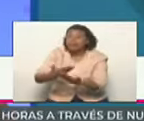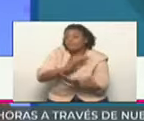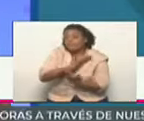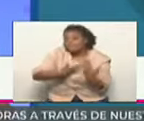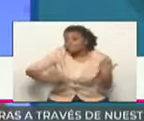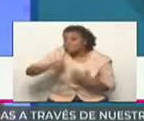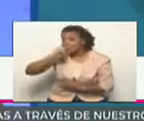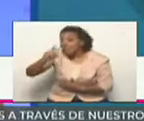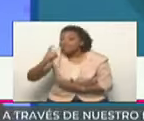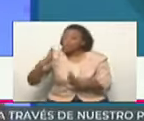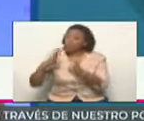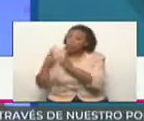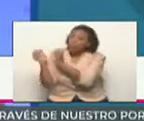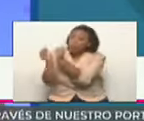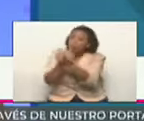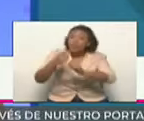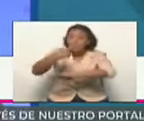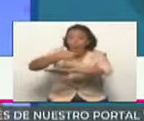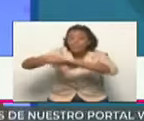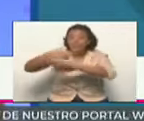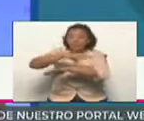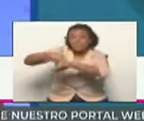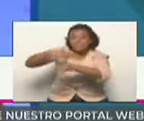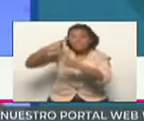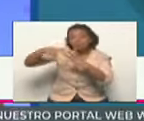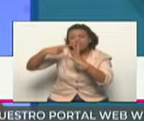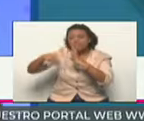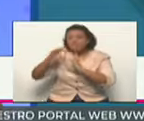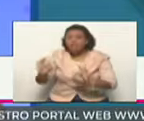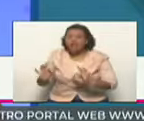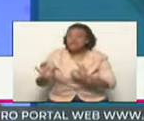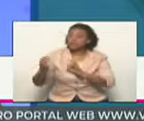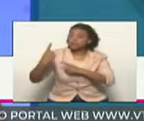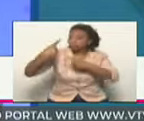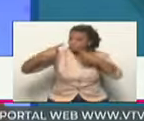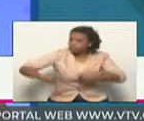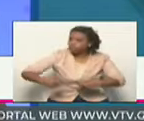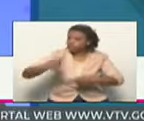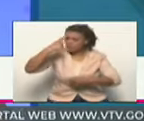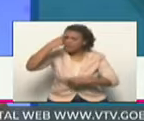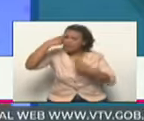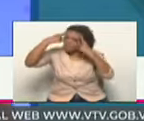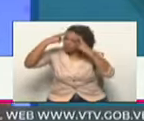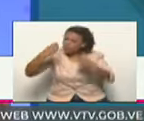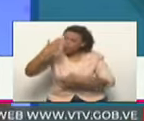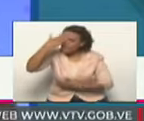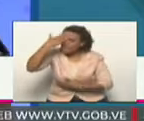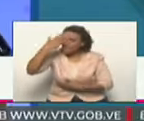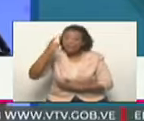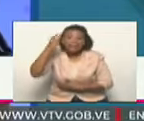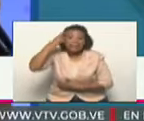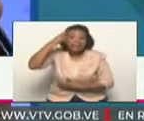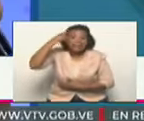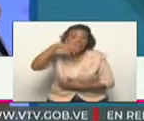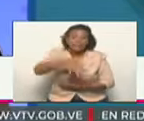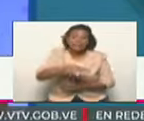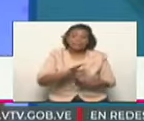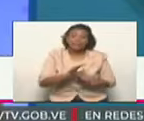y todo el acompañamiento de nuestros ministros competentes en la materia, el día